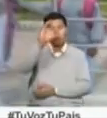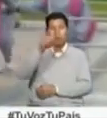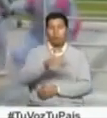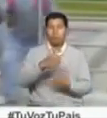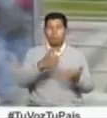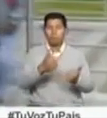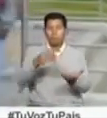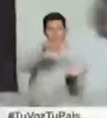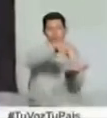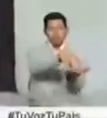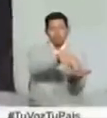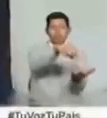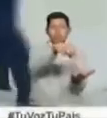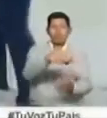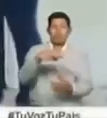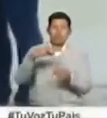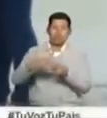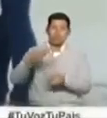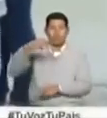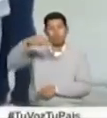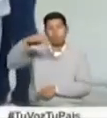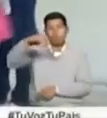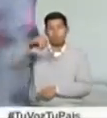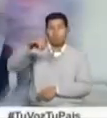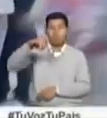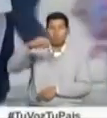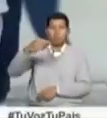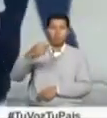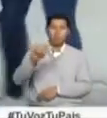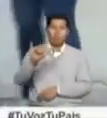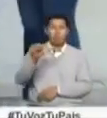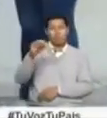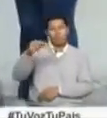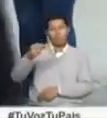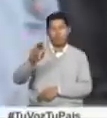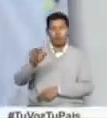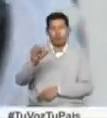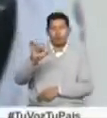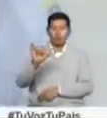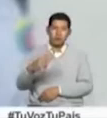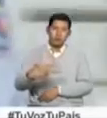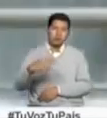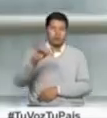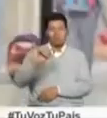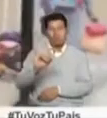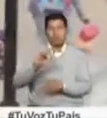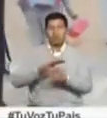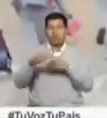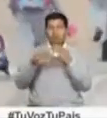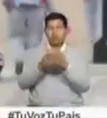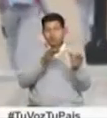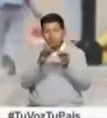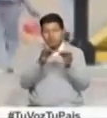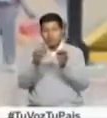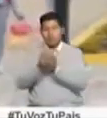del Cantón Machachi. Durante el acto de inauguración, el ministro de Educación, Fander Falconi, explicó que la institución educativa